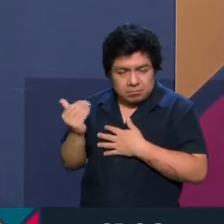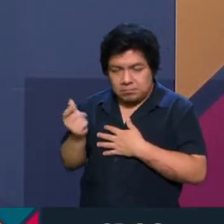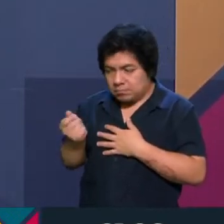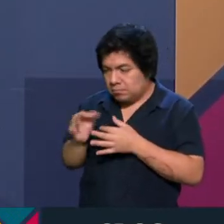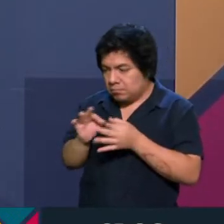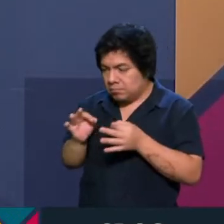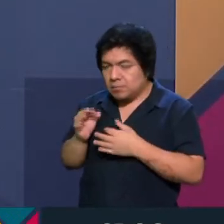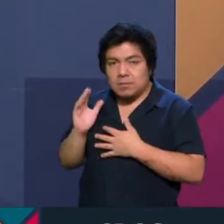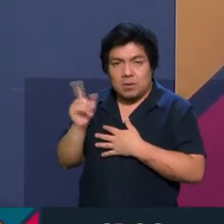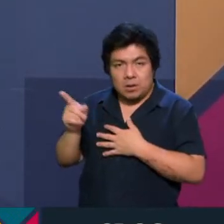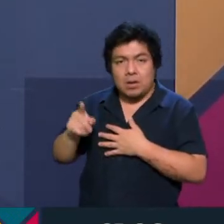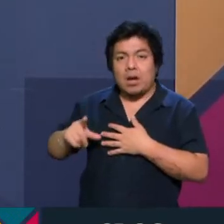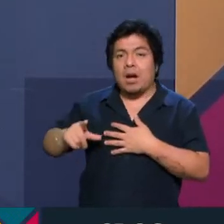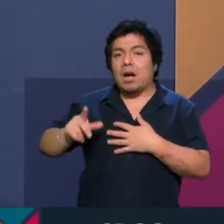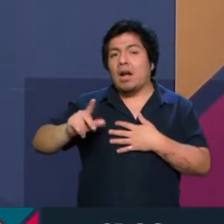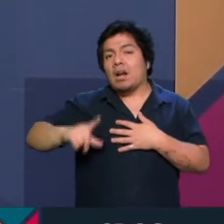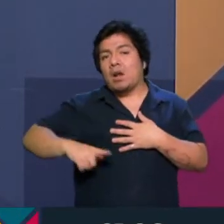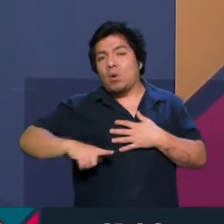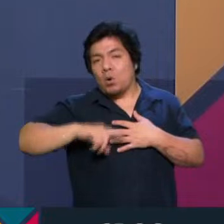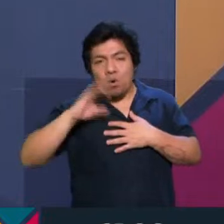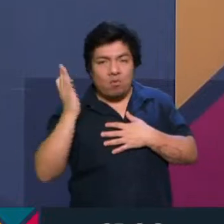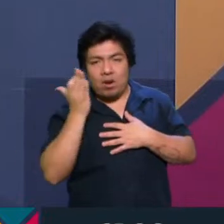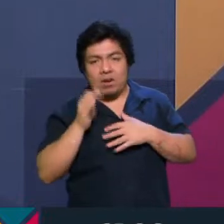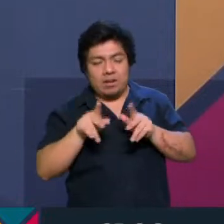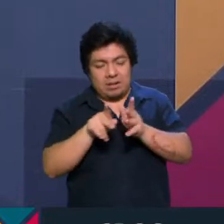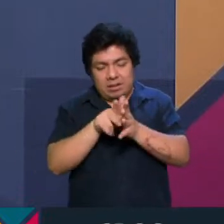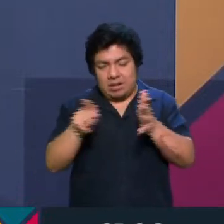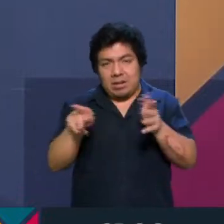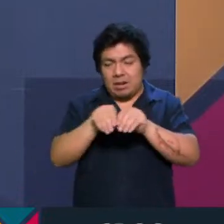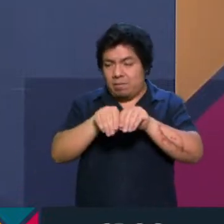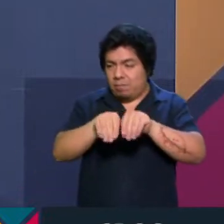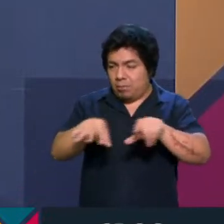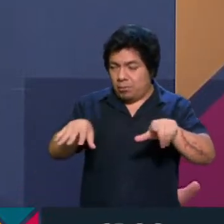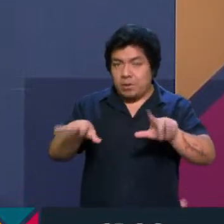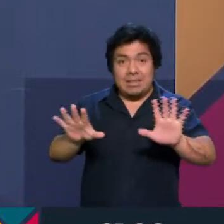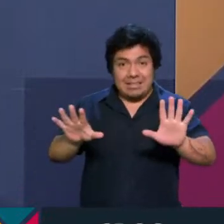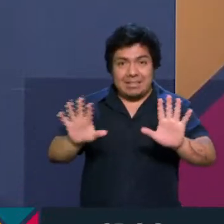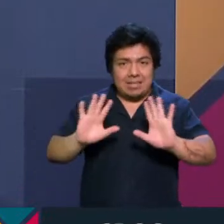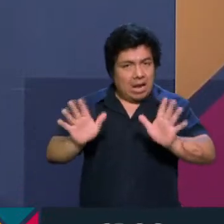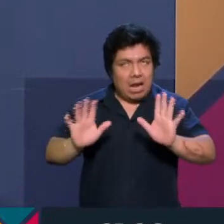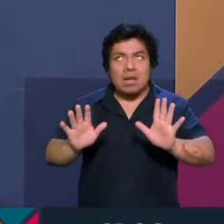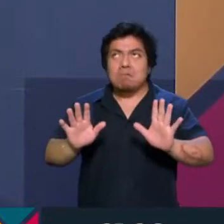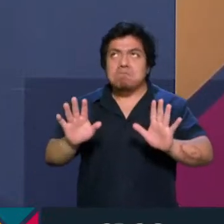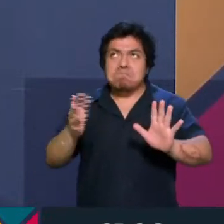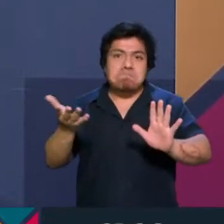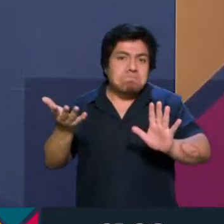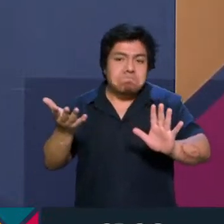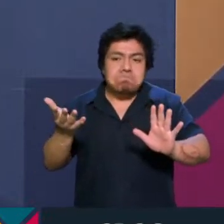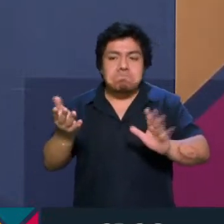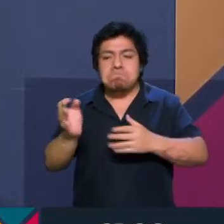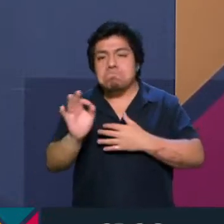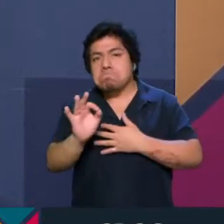ratito, se turna al Ejecutivo Federal para su publicación en el Diario Oficial de la Federación, que eso debe de ser